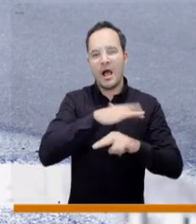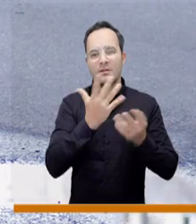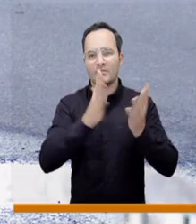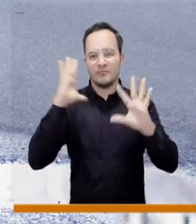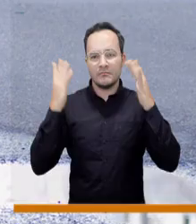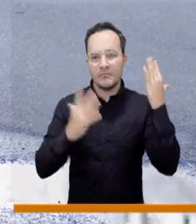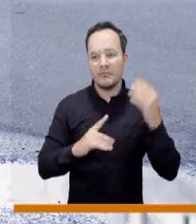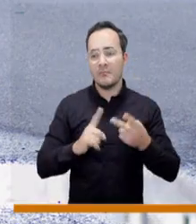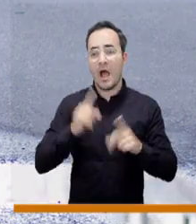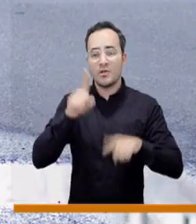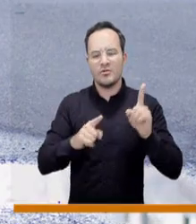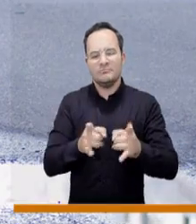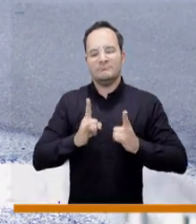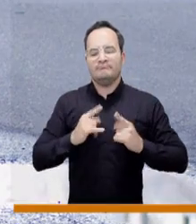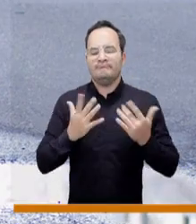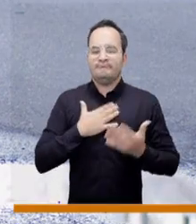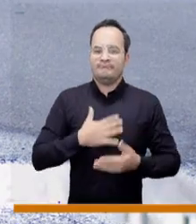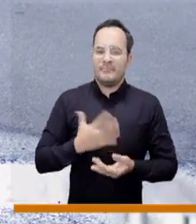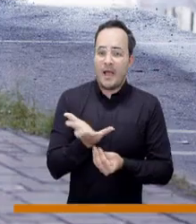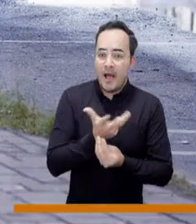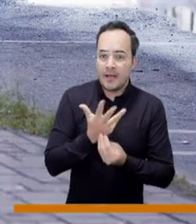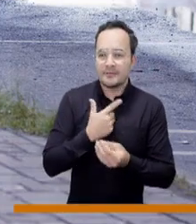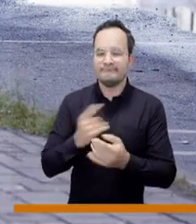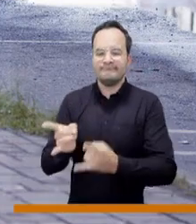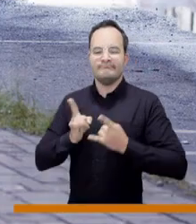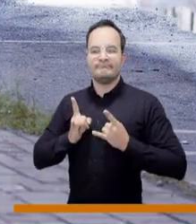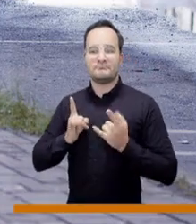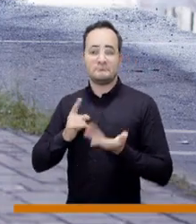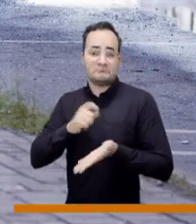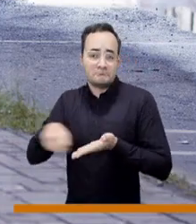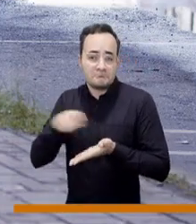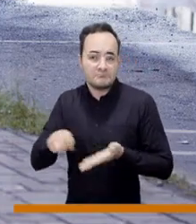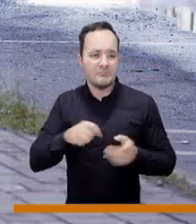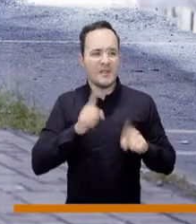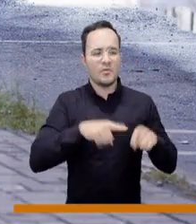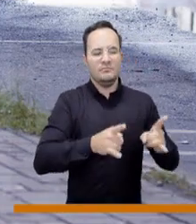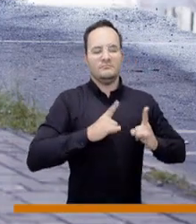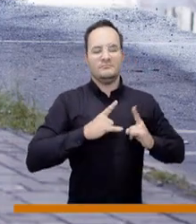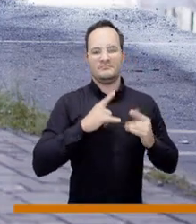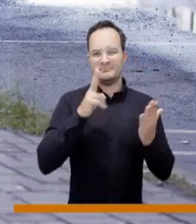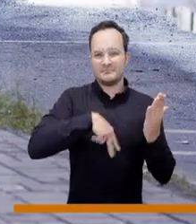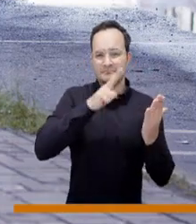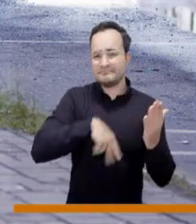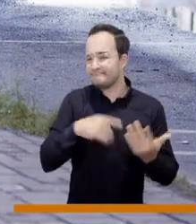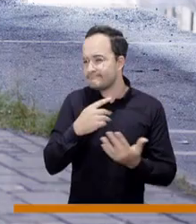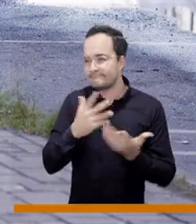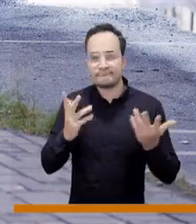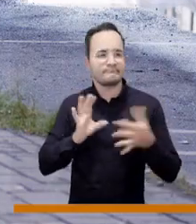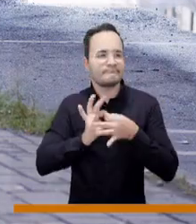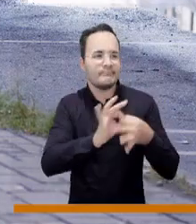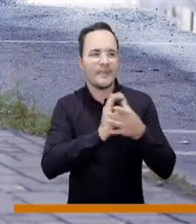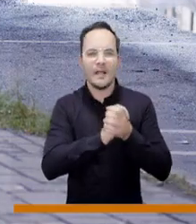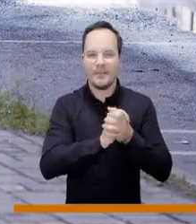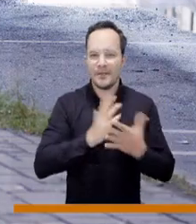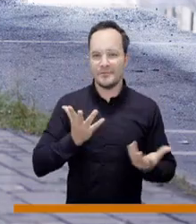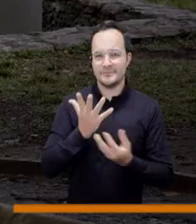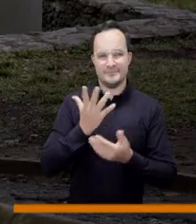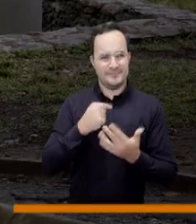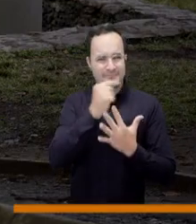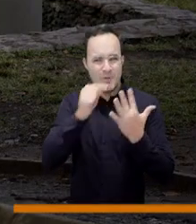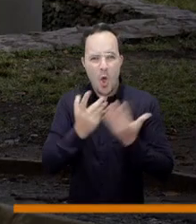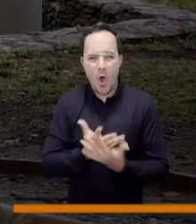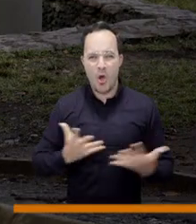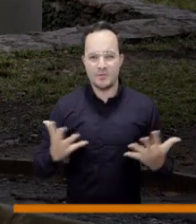otras personas es el arte, la escritura, conectar con la familia, con los amigos. Sobre todo yo invitaría